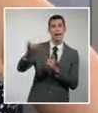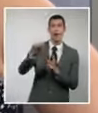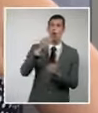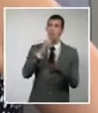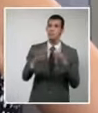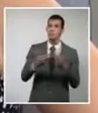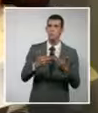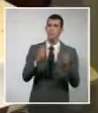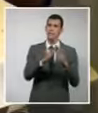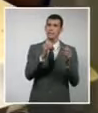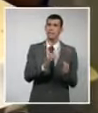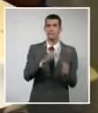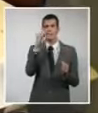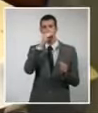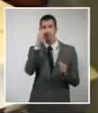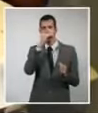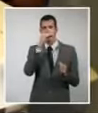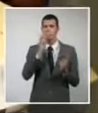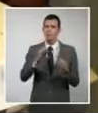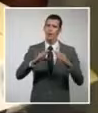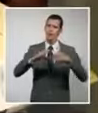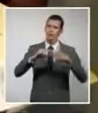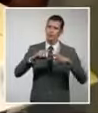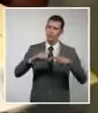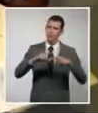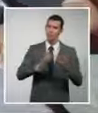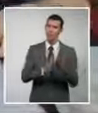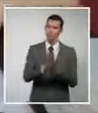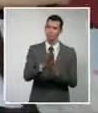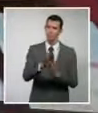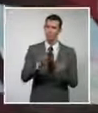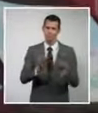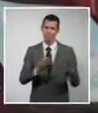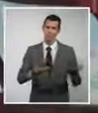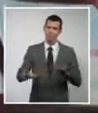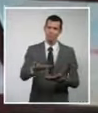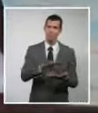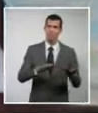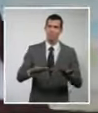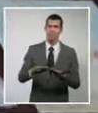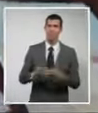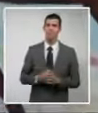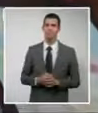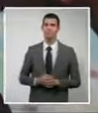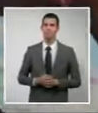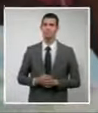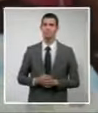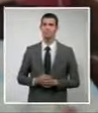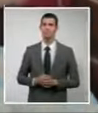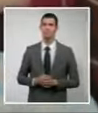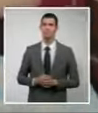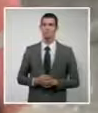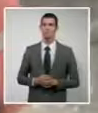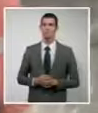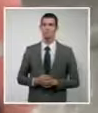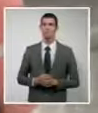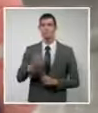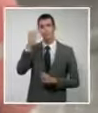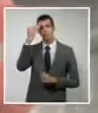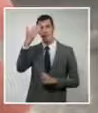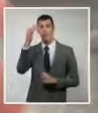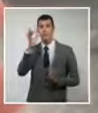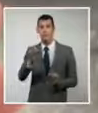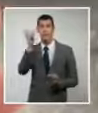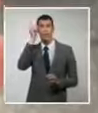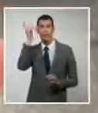escuela de cierta forma. Esa gratitud la comparten los niños, quienes casi no han sentido en estos meses la falta del conocimiento. Tampoco